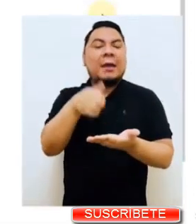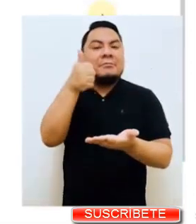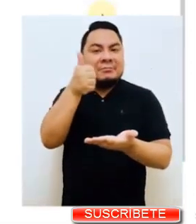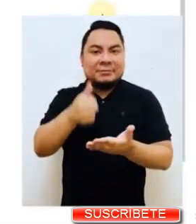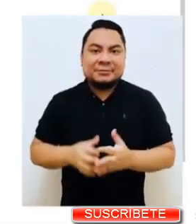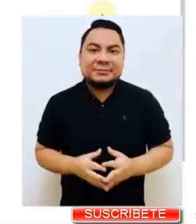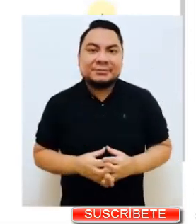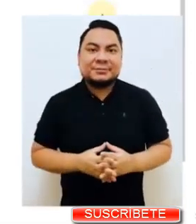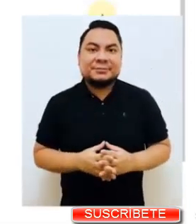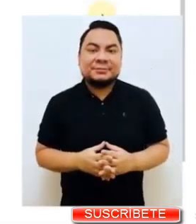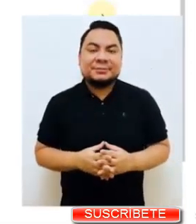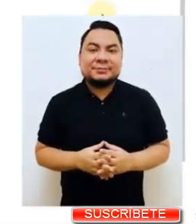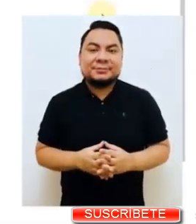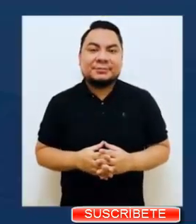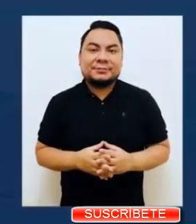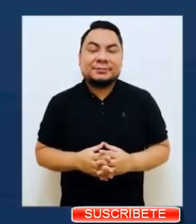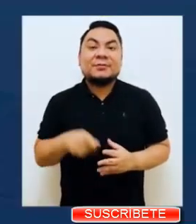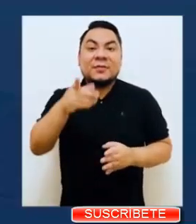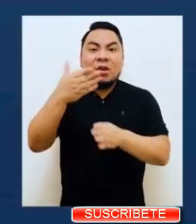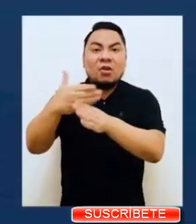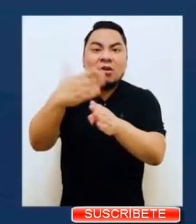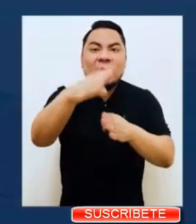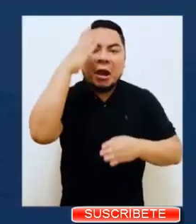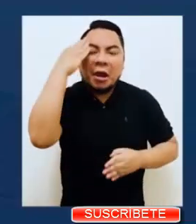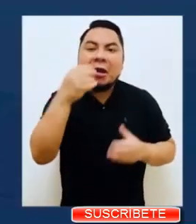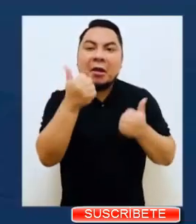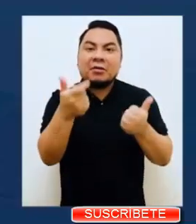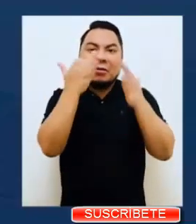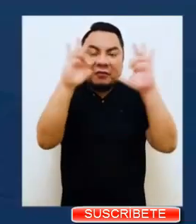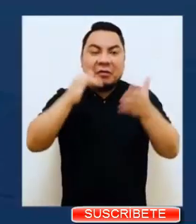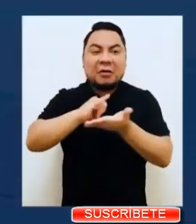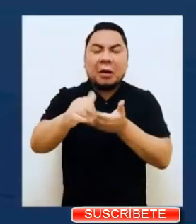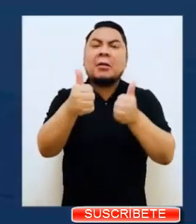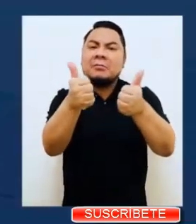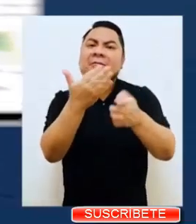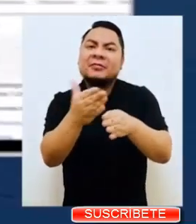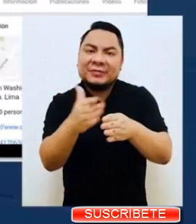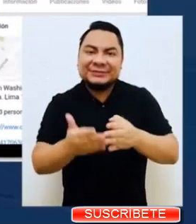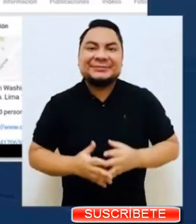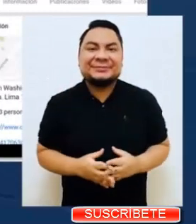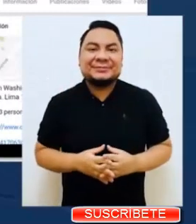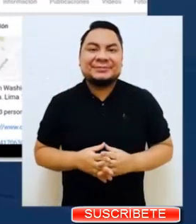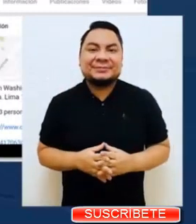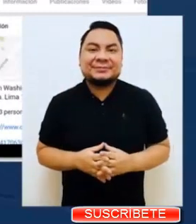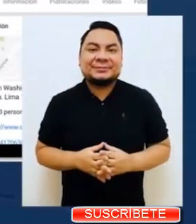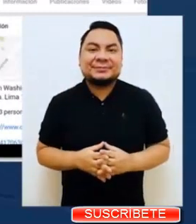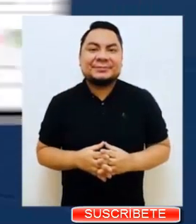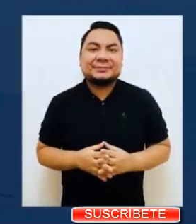elegidos. Comparte tu experiencia en las redes sociales.